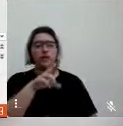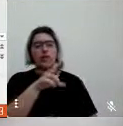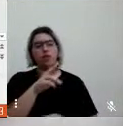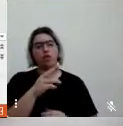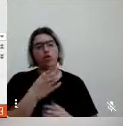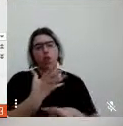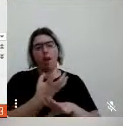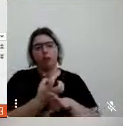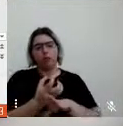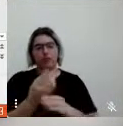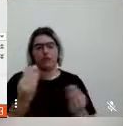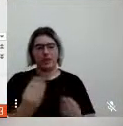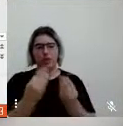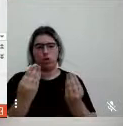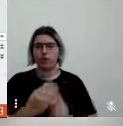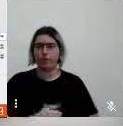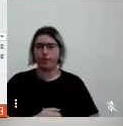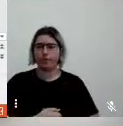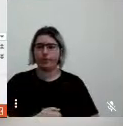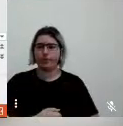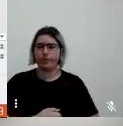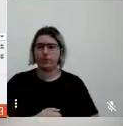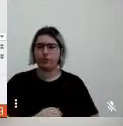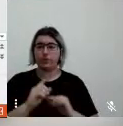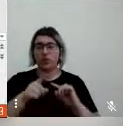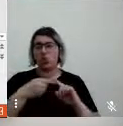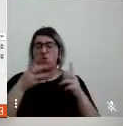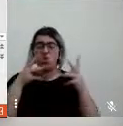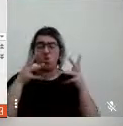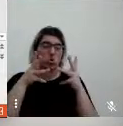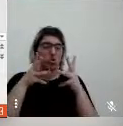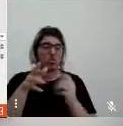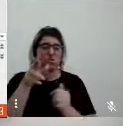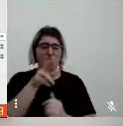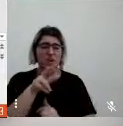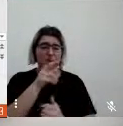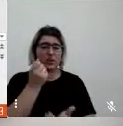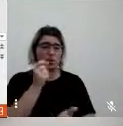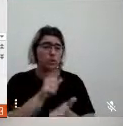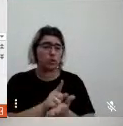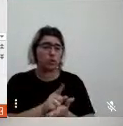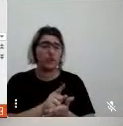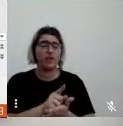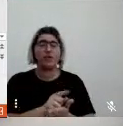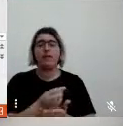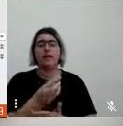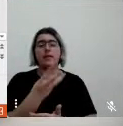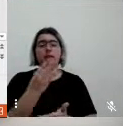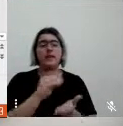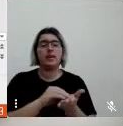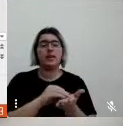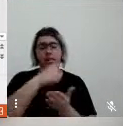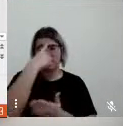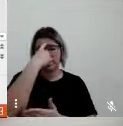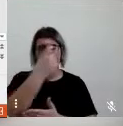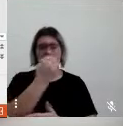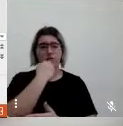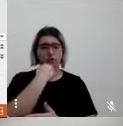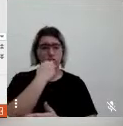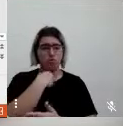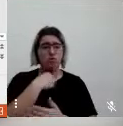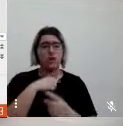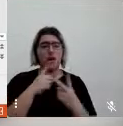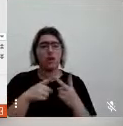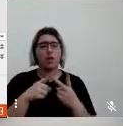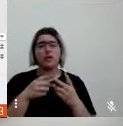Y luego otra serie de consejos que es repetirme un poquito porque es lo que hemos dicho antes, pues consumir 3 piezas de fruta al día, siempre preferiblemente